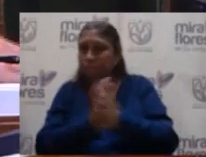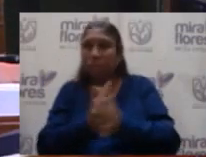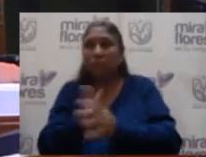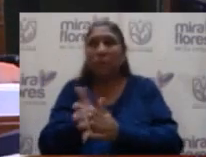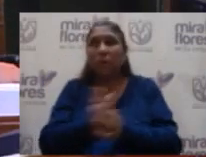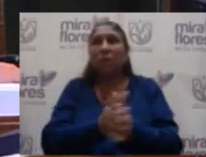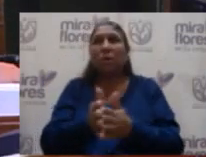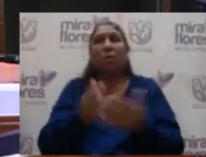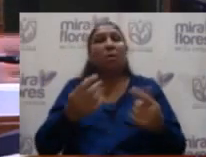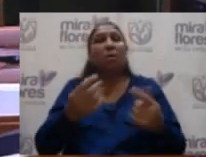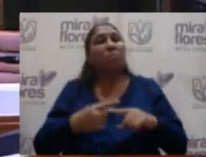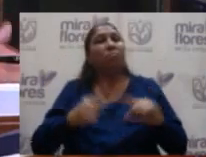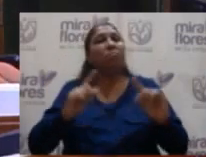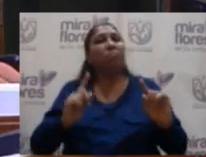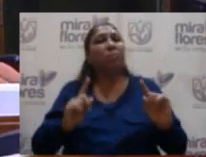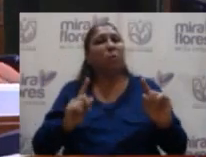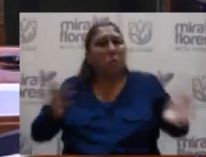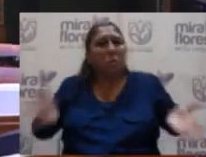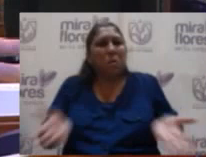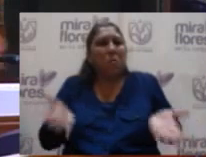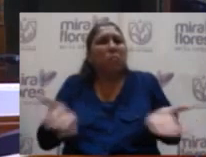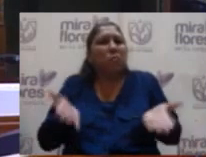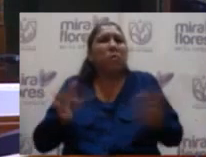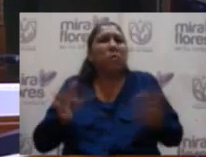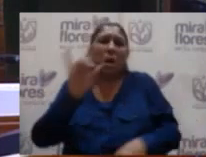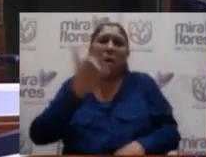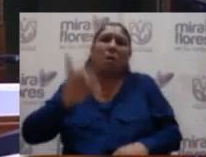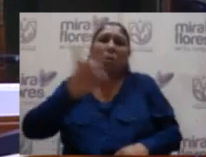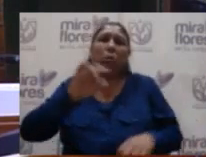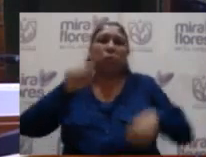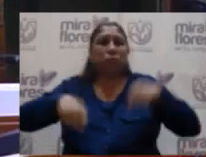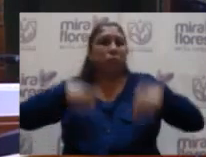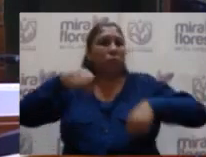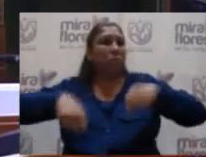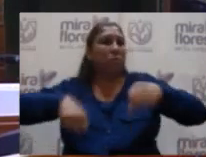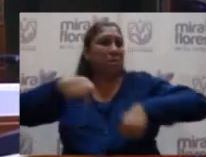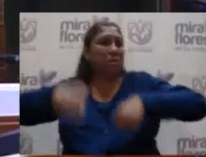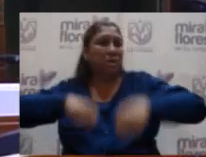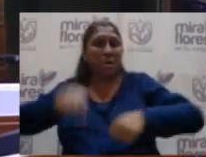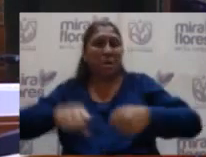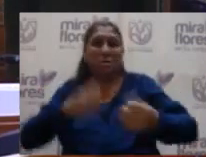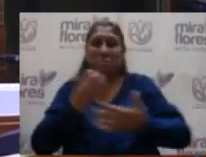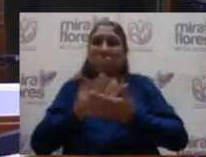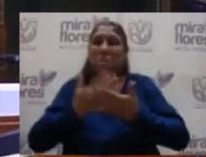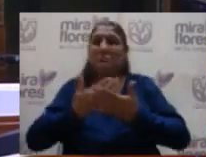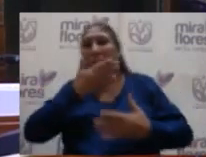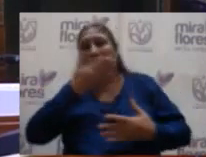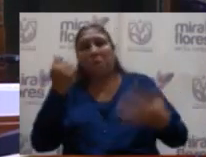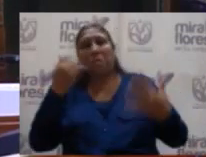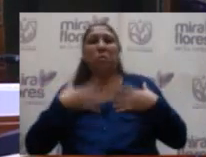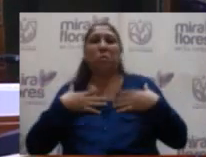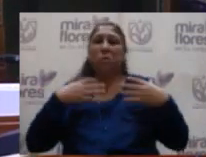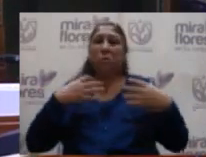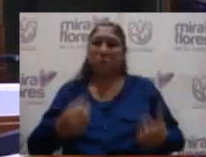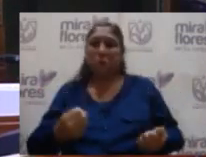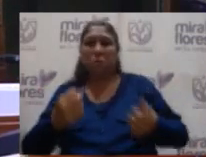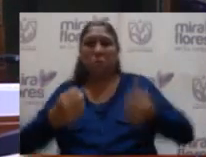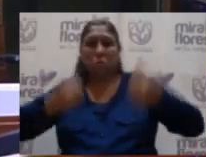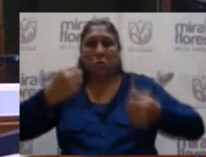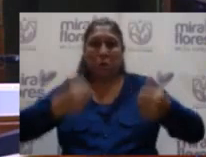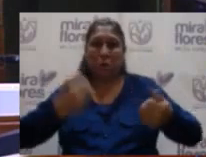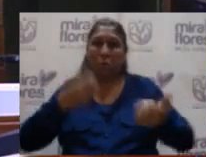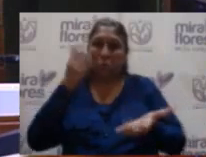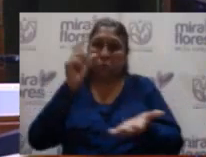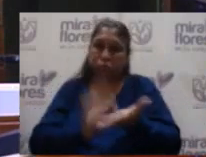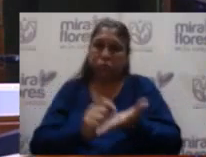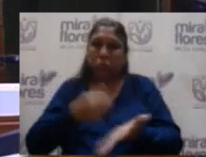cuanto se va a fomentar el uso de la bicicleta, que eso además trae beneficios en mejora de la salud, transporte económico, congestión